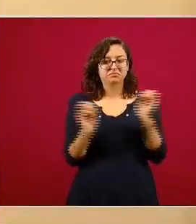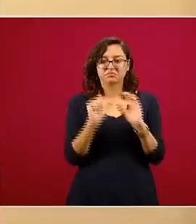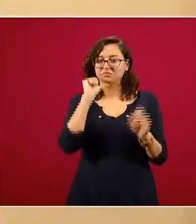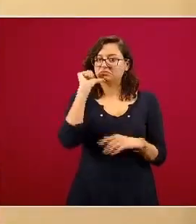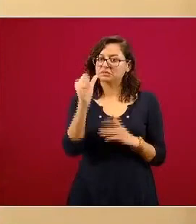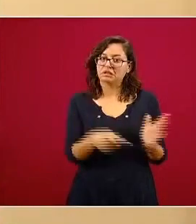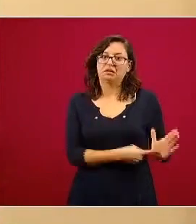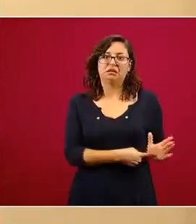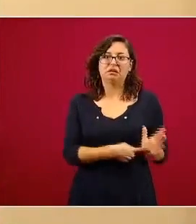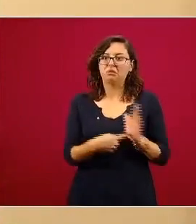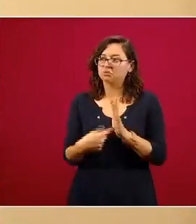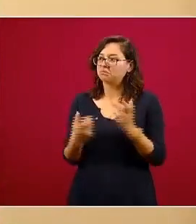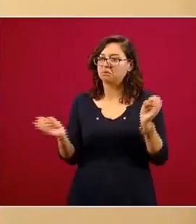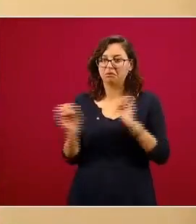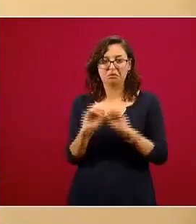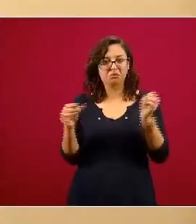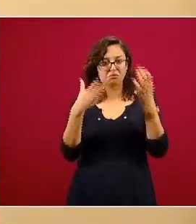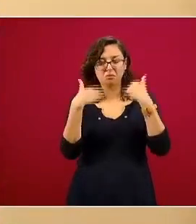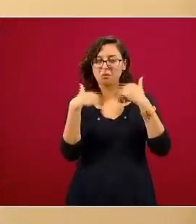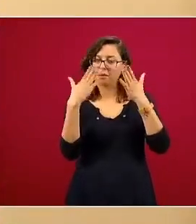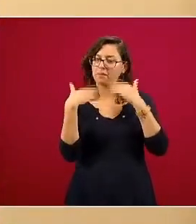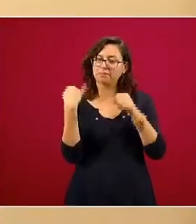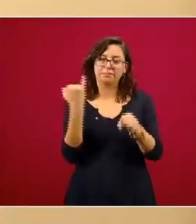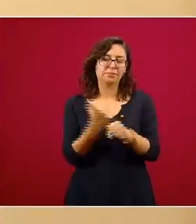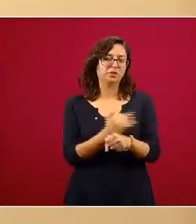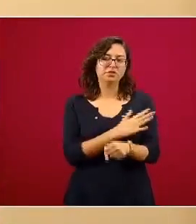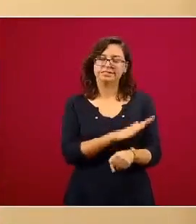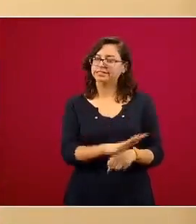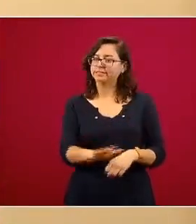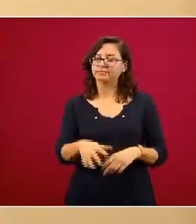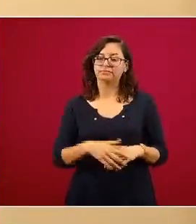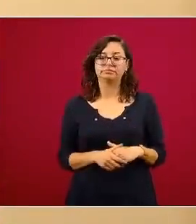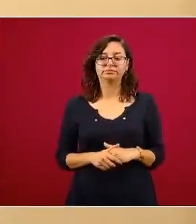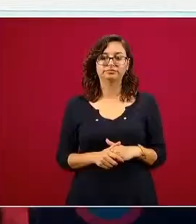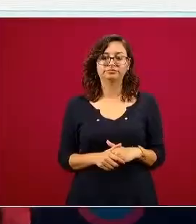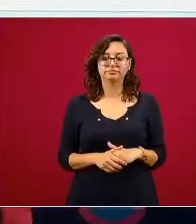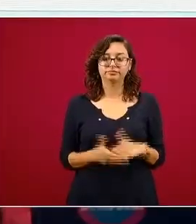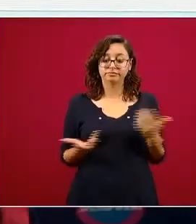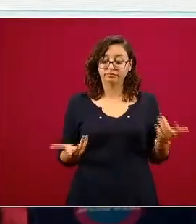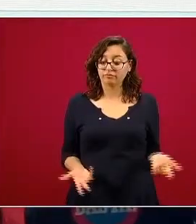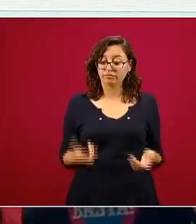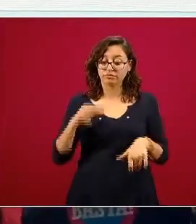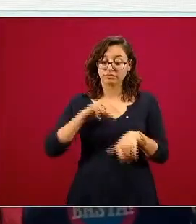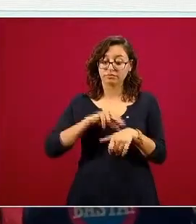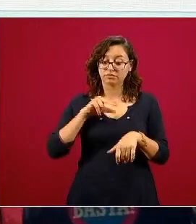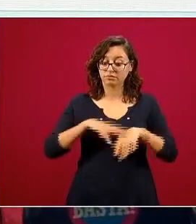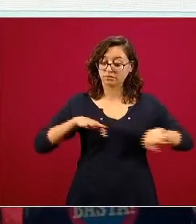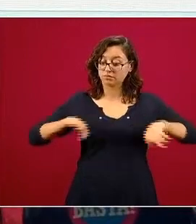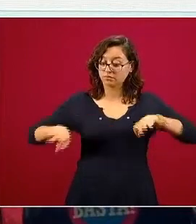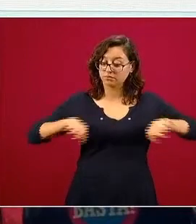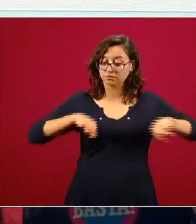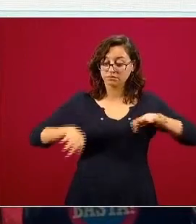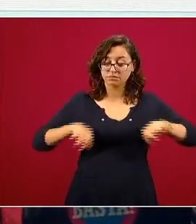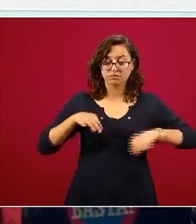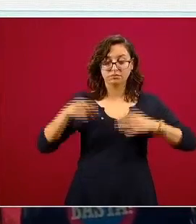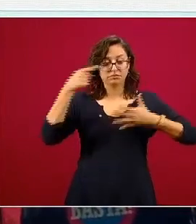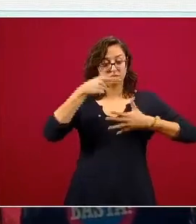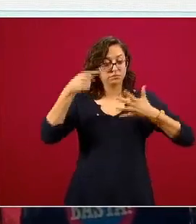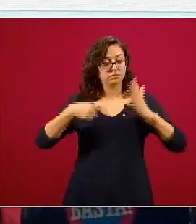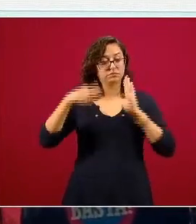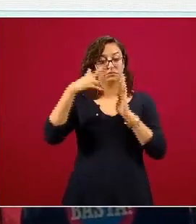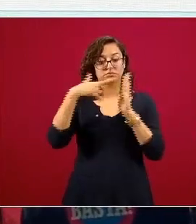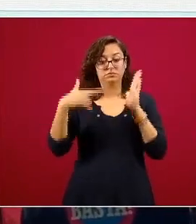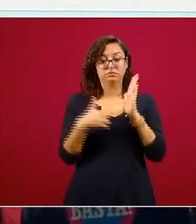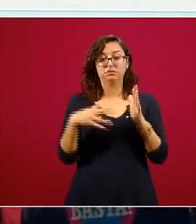sea. Dentro de los principios que rigen la práctica médica, alguna vez hablamos